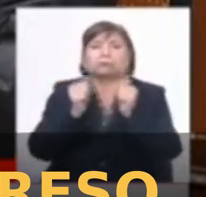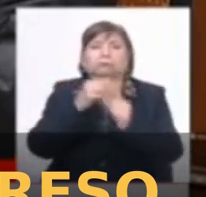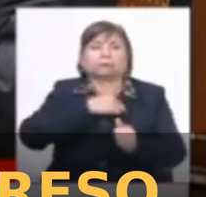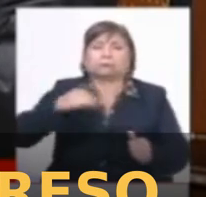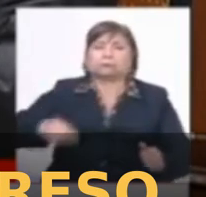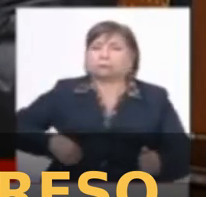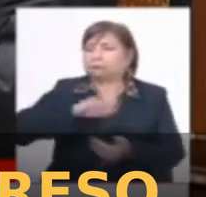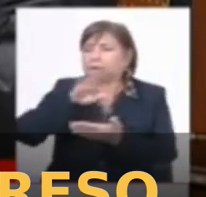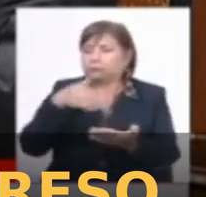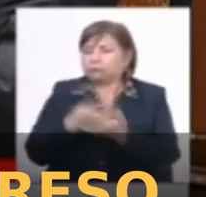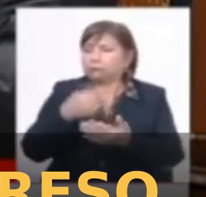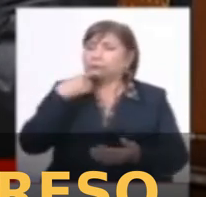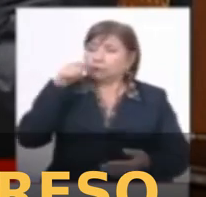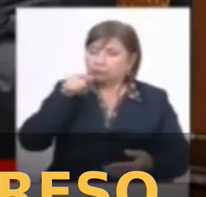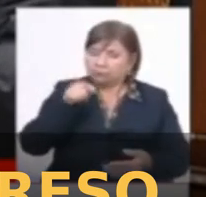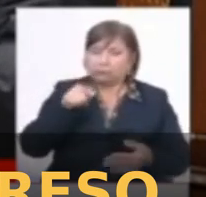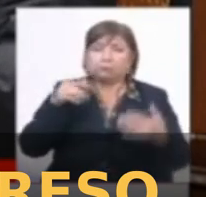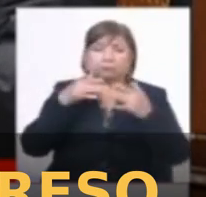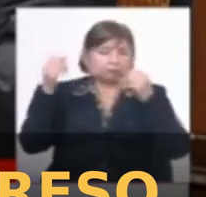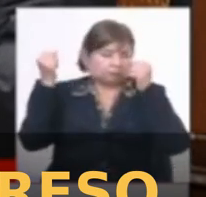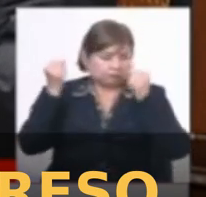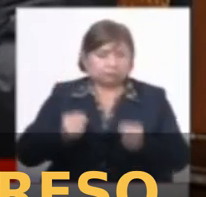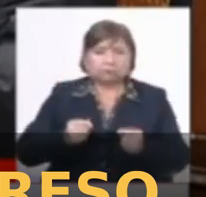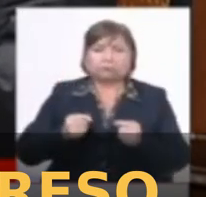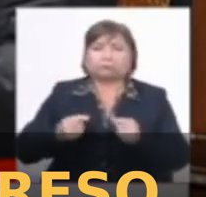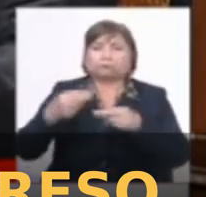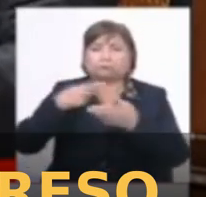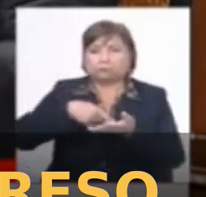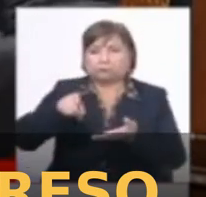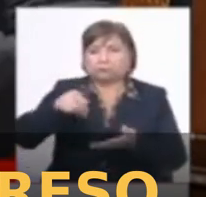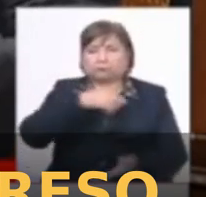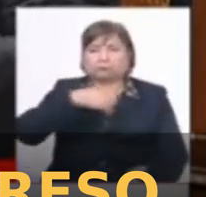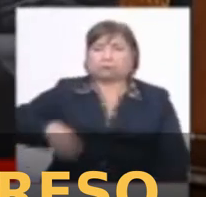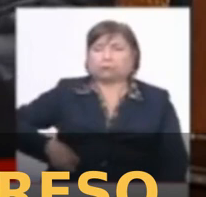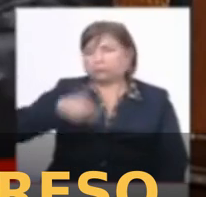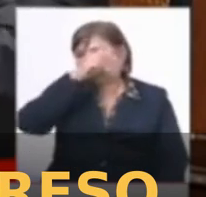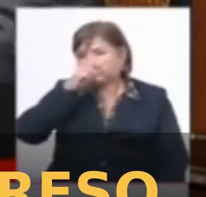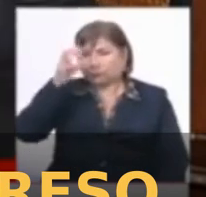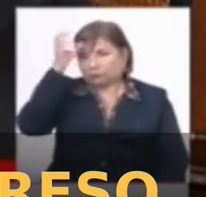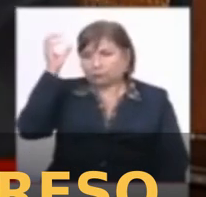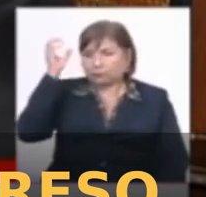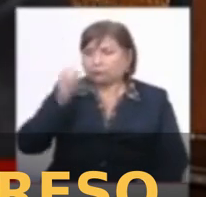de cosas. Ellos eran los que tenían el poder encomendado por el presidente para poder